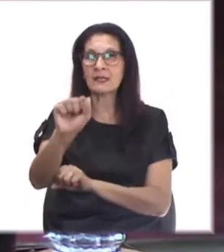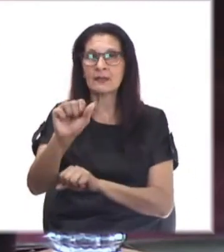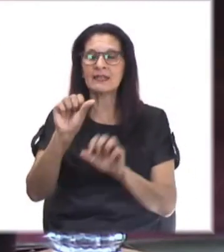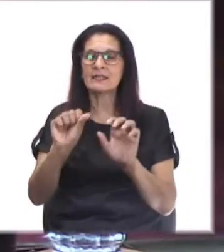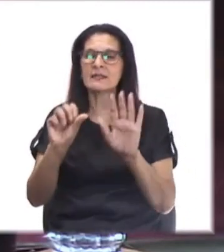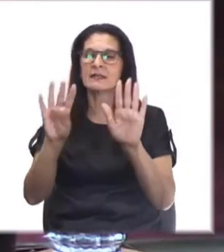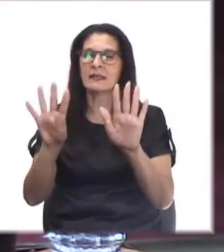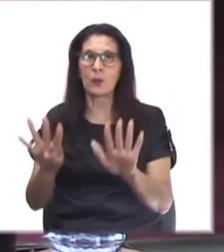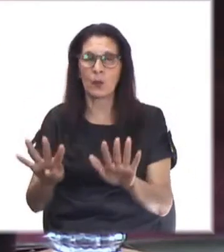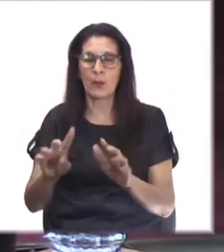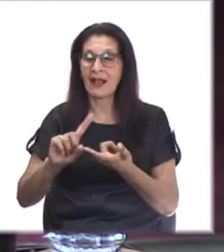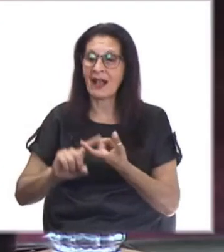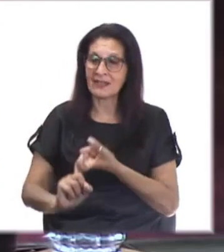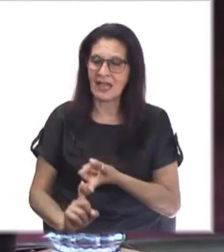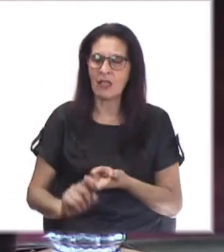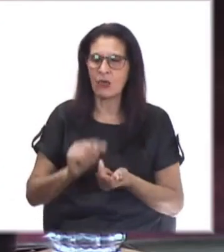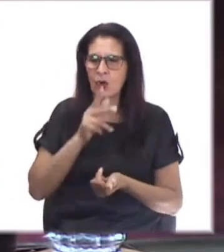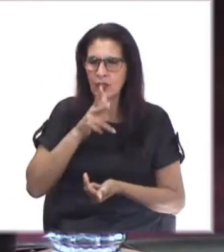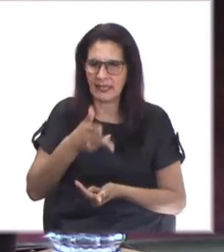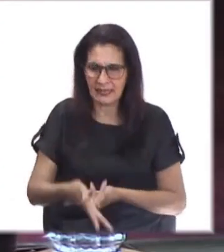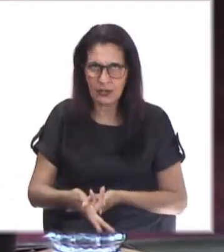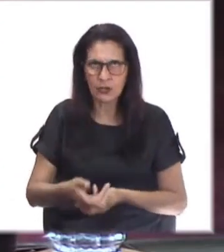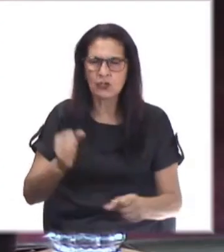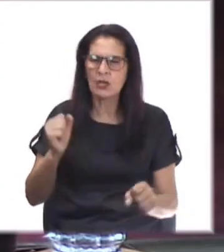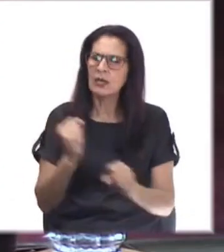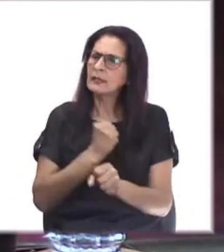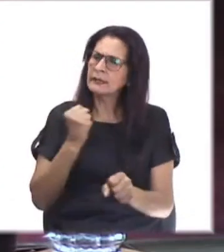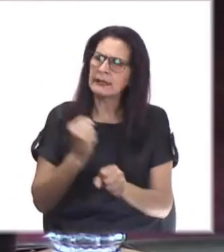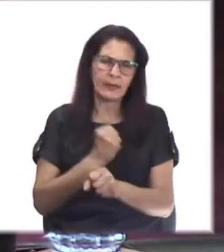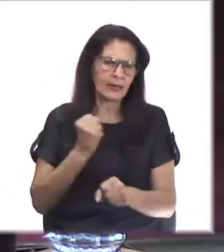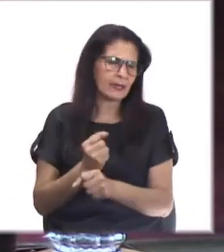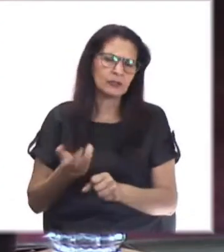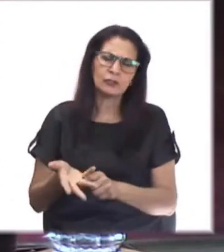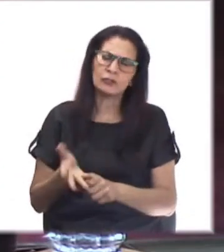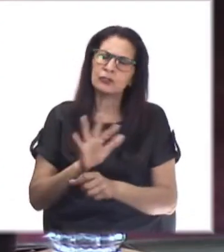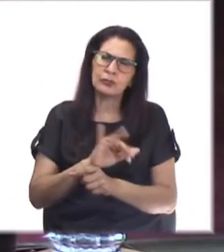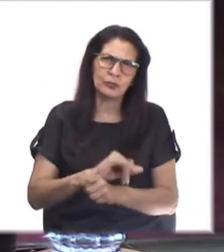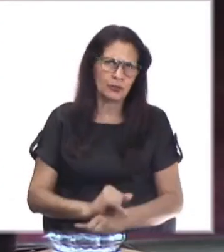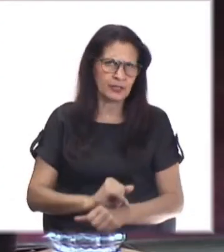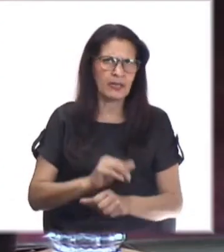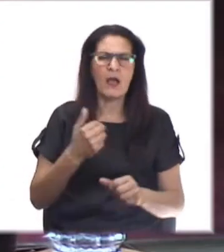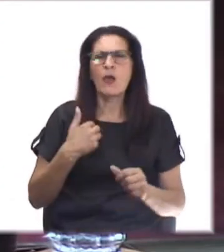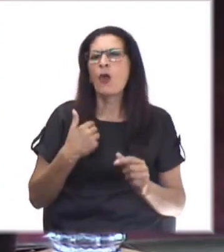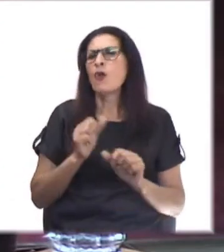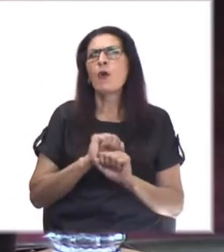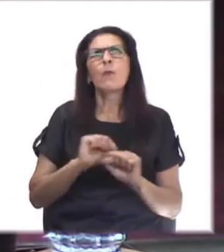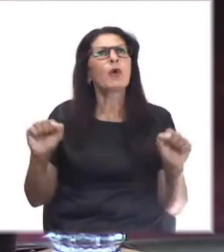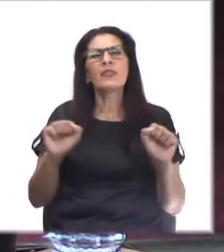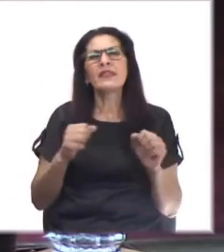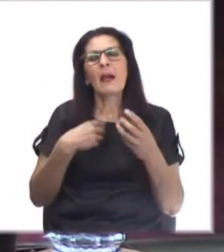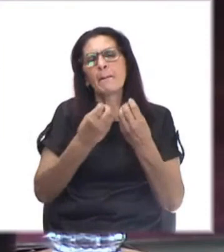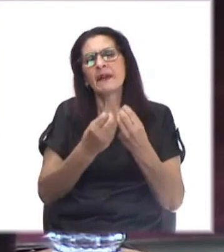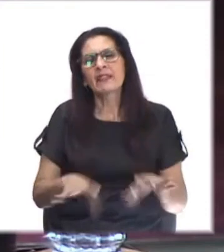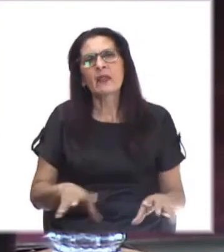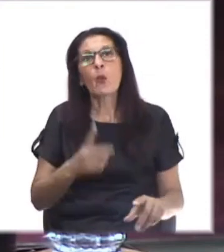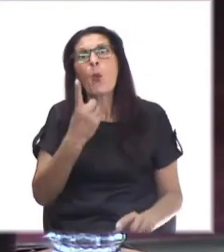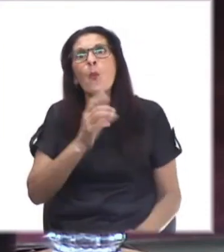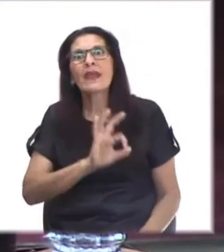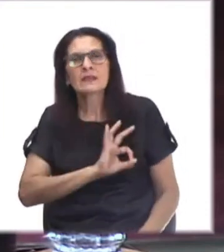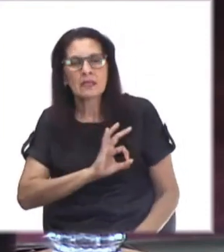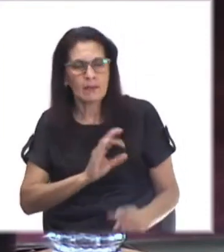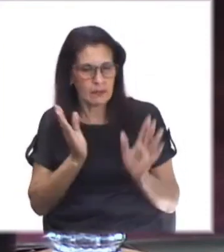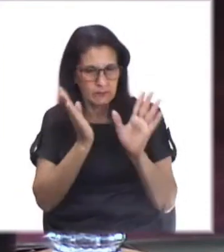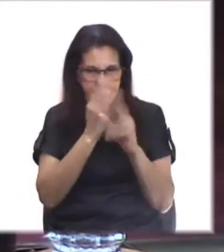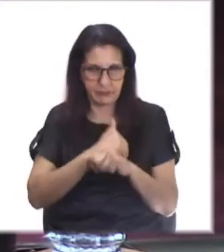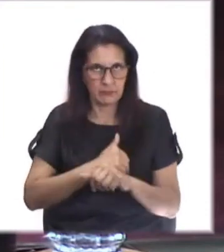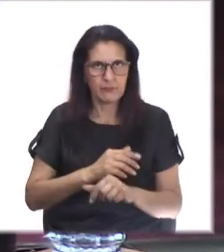69. Casado, con hijos, laburando todo el día, no podía darme el lujo de perder un examen. No perdí ninguno,